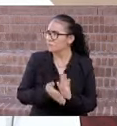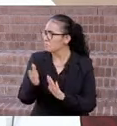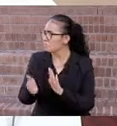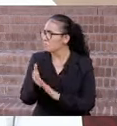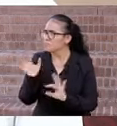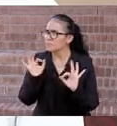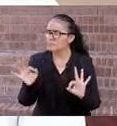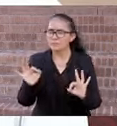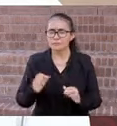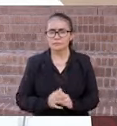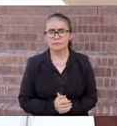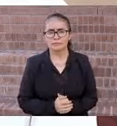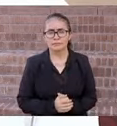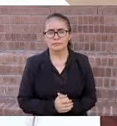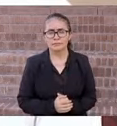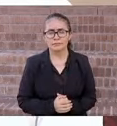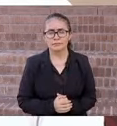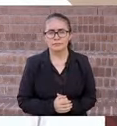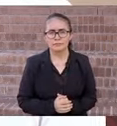no